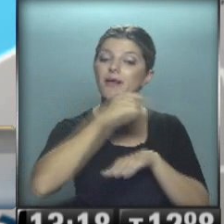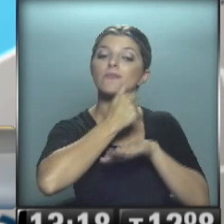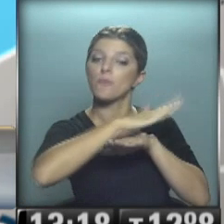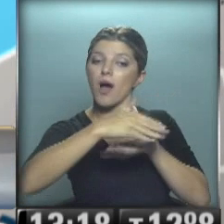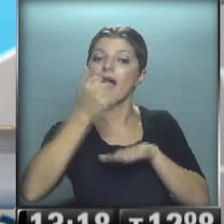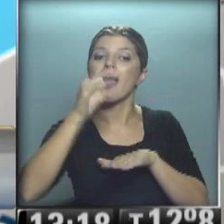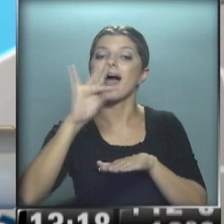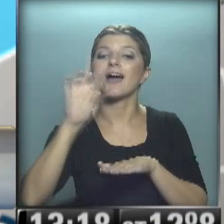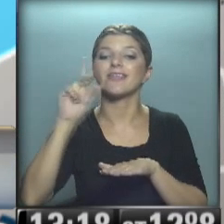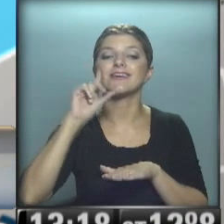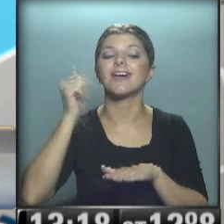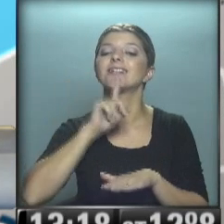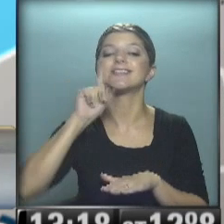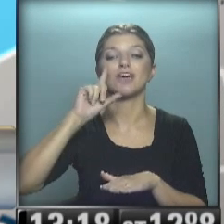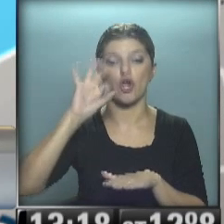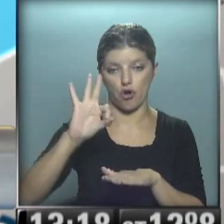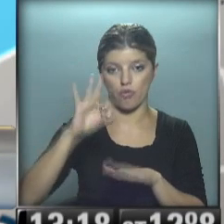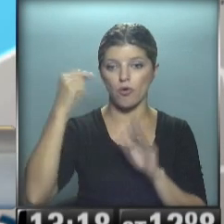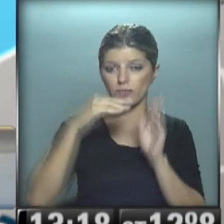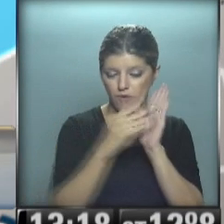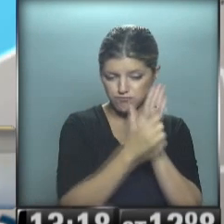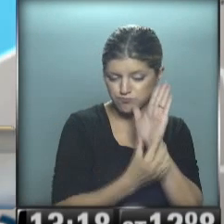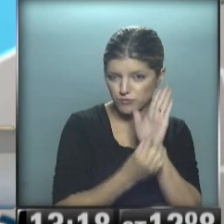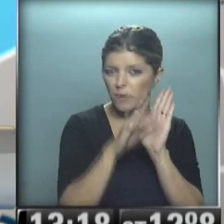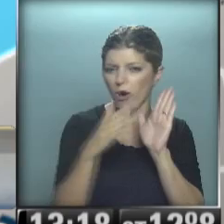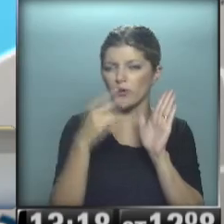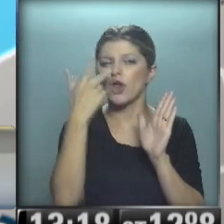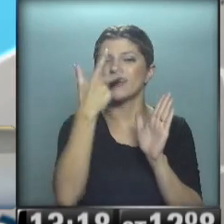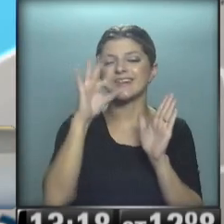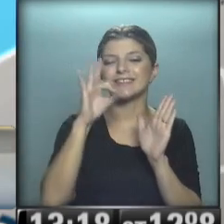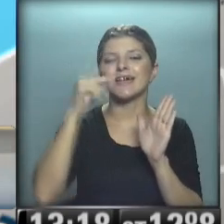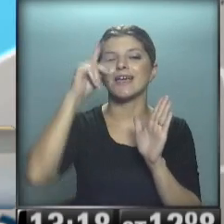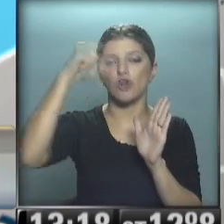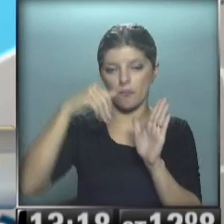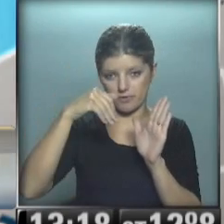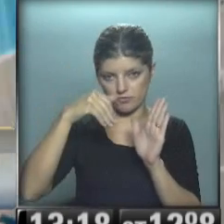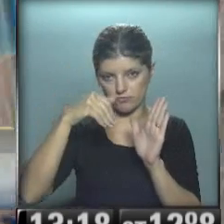mar Adriático con una pequeña punta que no alcanza los 30 kilómetros.